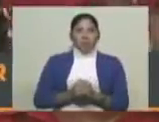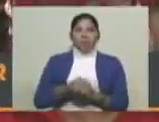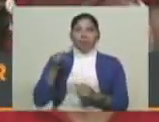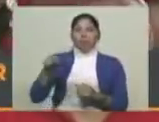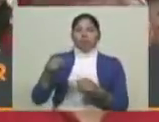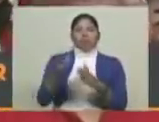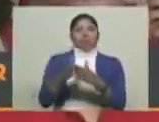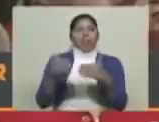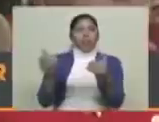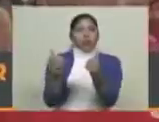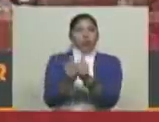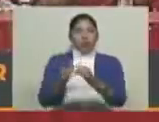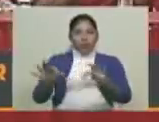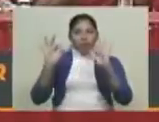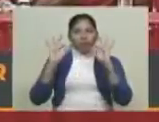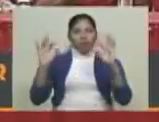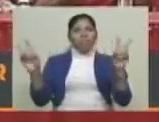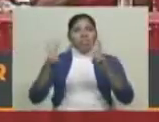Anzuategui victorioso.